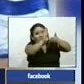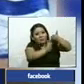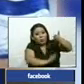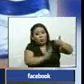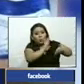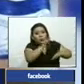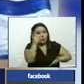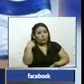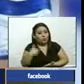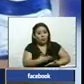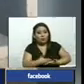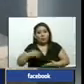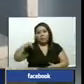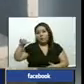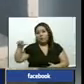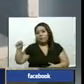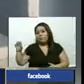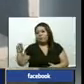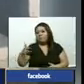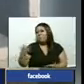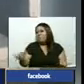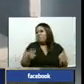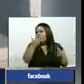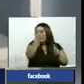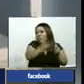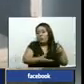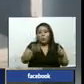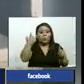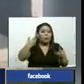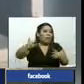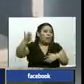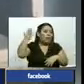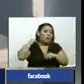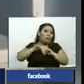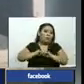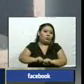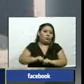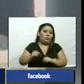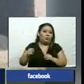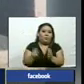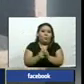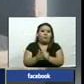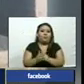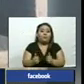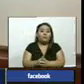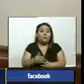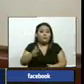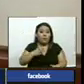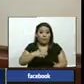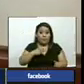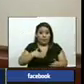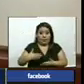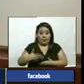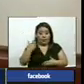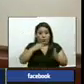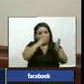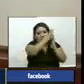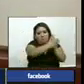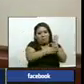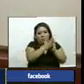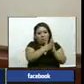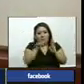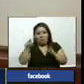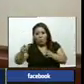a su hijo Jason Chavarría, quien murió durante los días más violentos del conflicto. El mural de mi hijo me lo llegaron a borrar